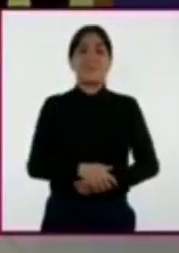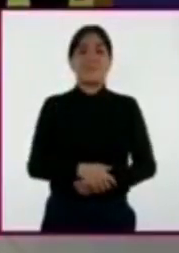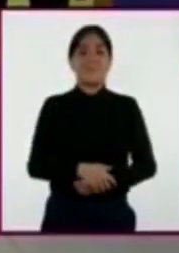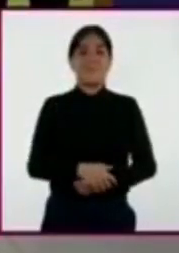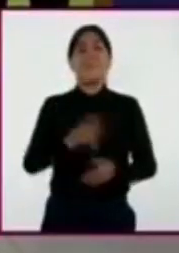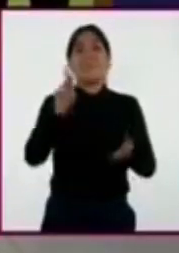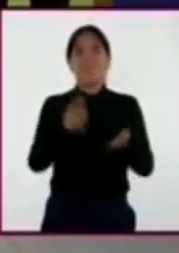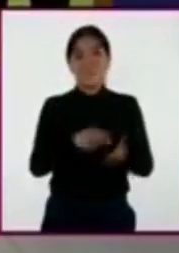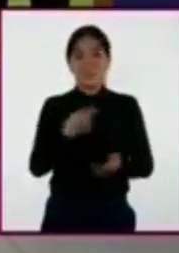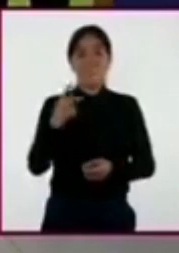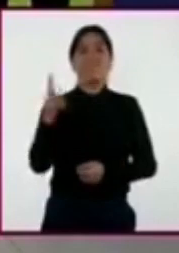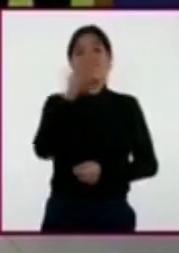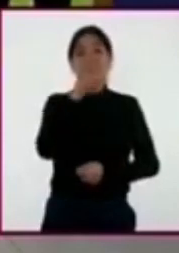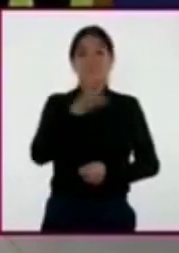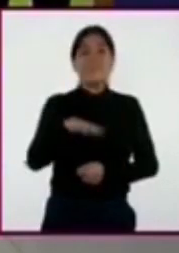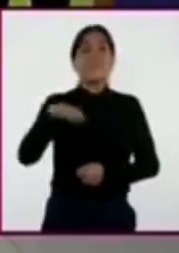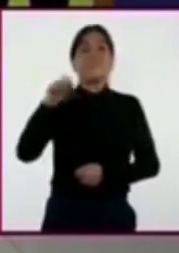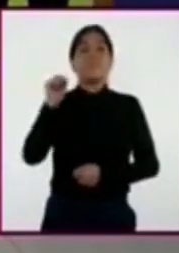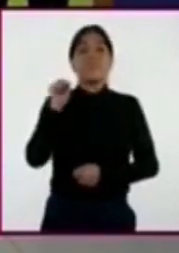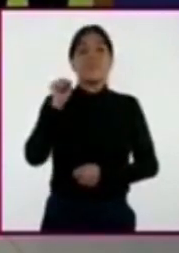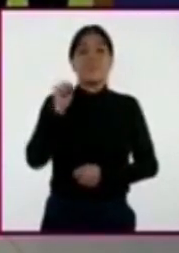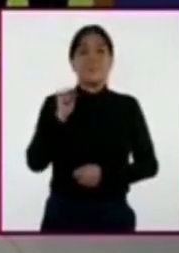Exhalamos. Una vez más, inhalo.